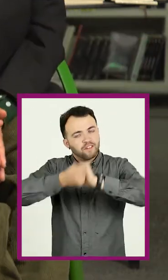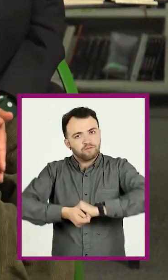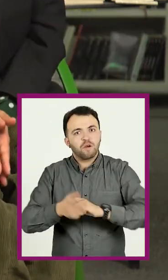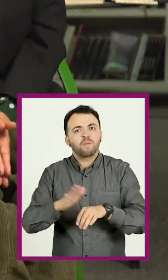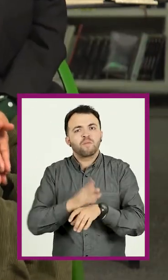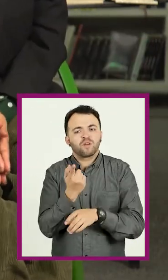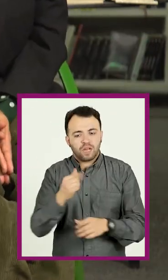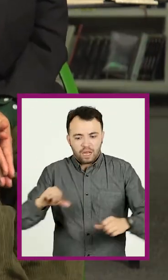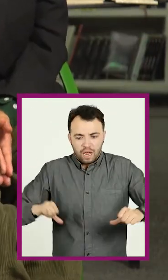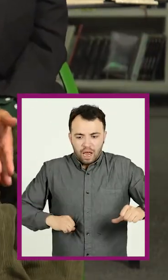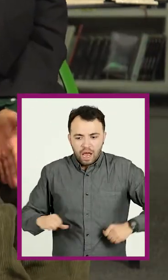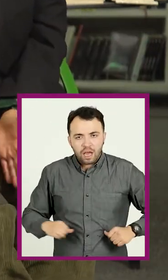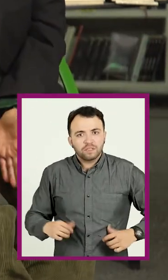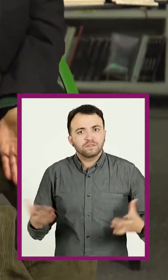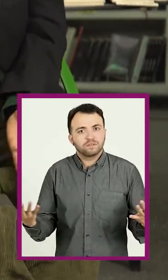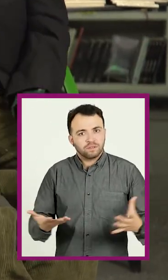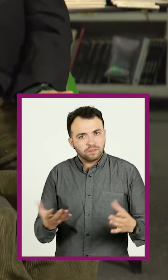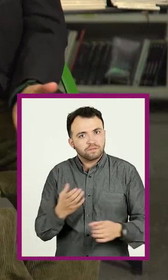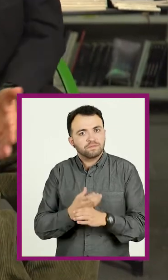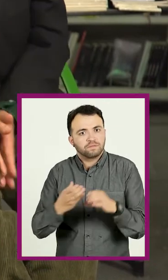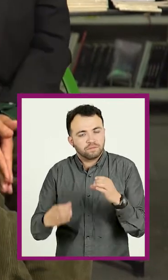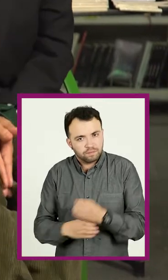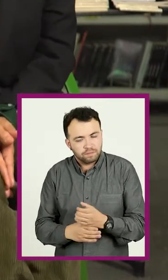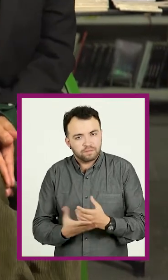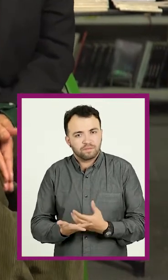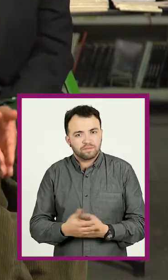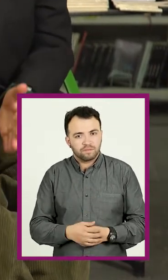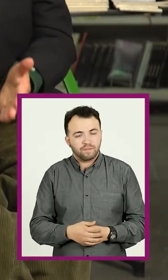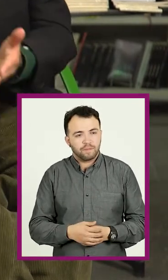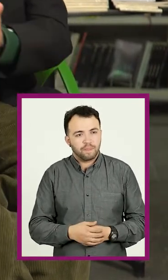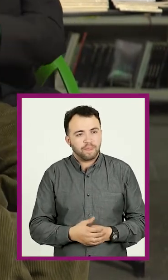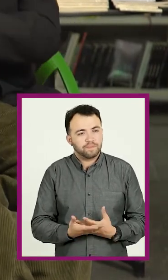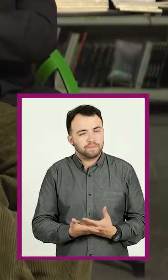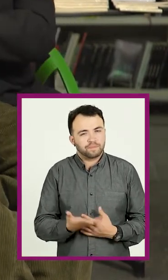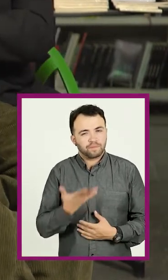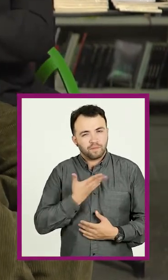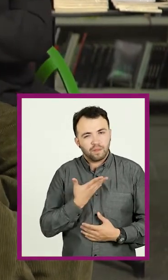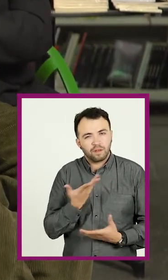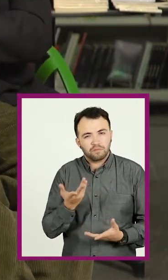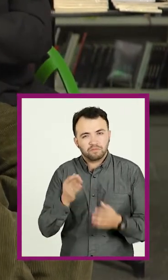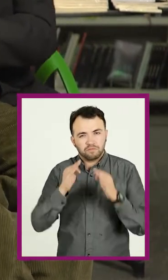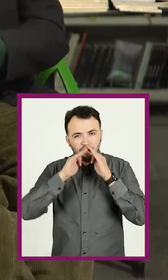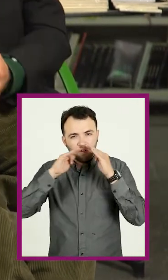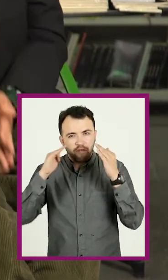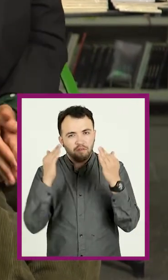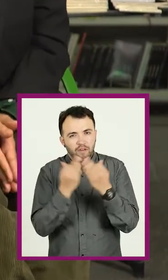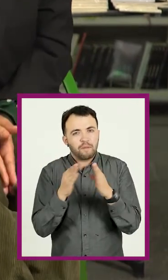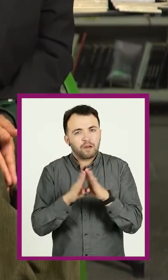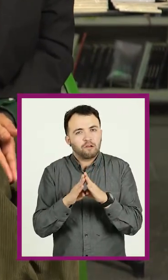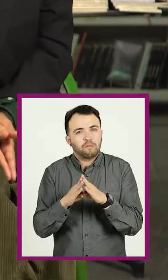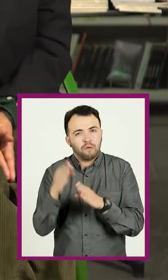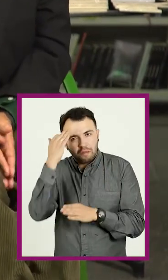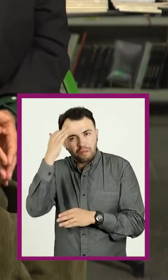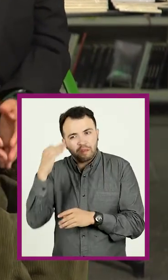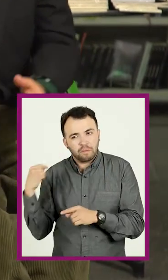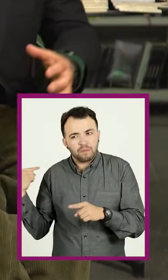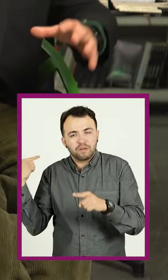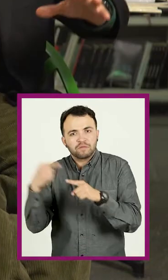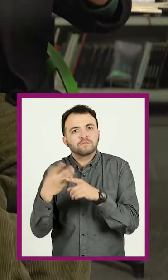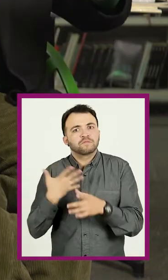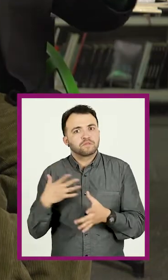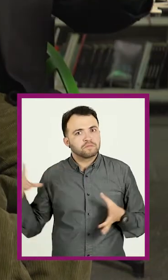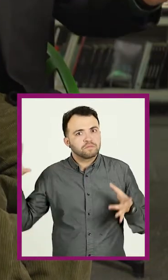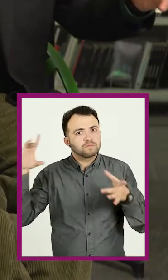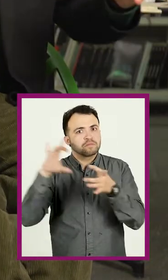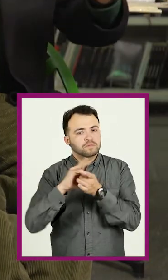decir, el tiempo que tiene la propia tradición filosófica, y como tiene un vínculo tan cercano con la política, hay